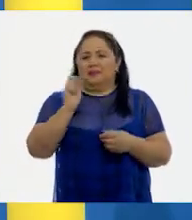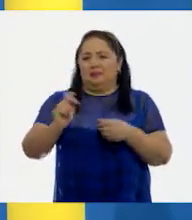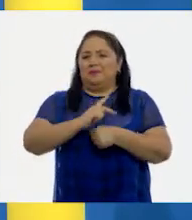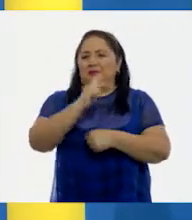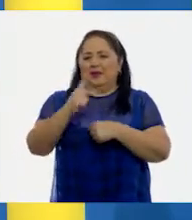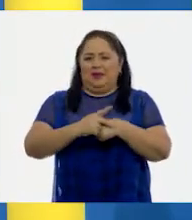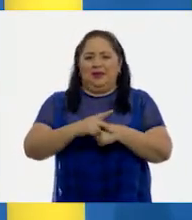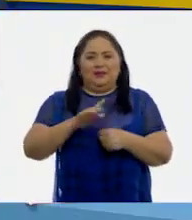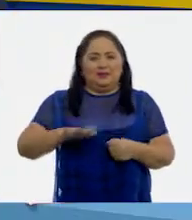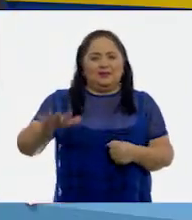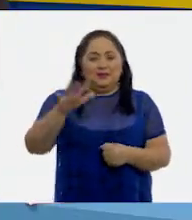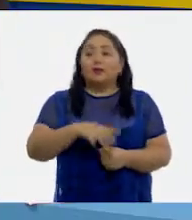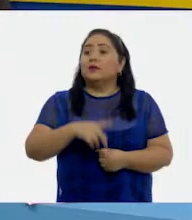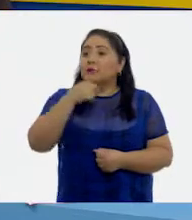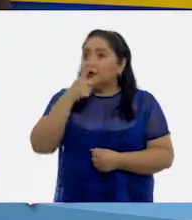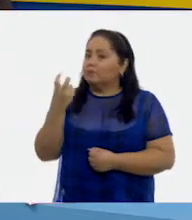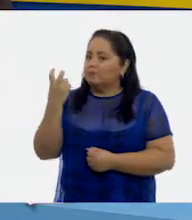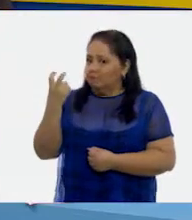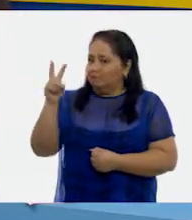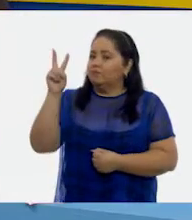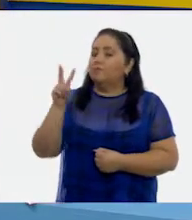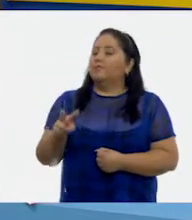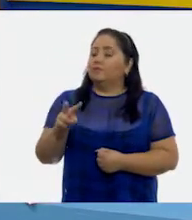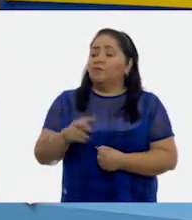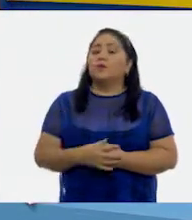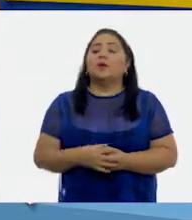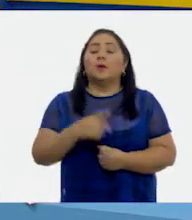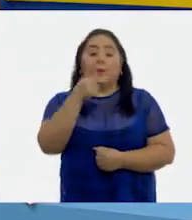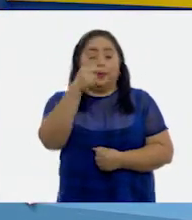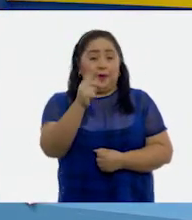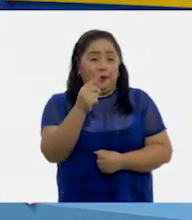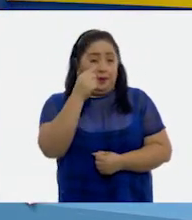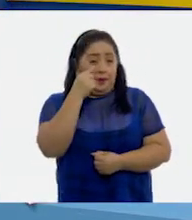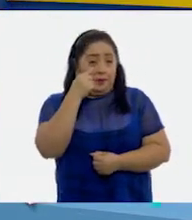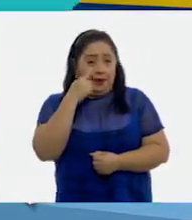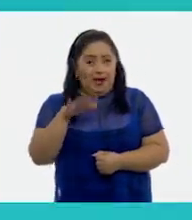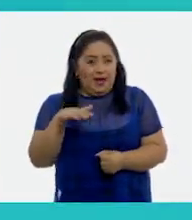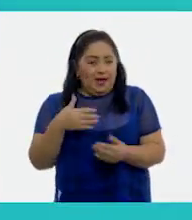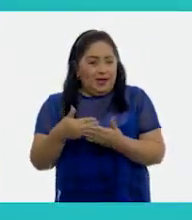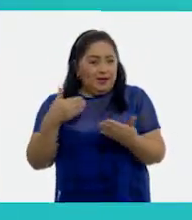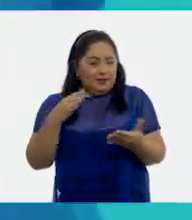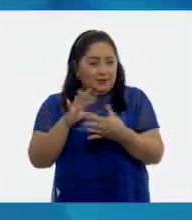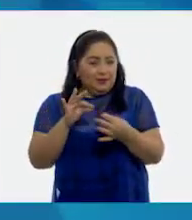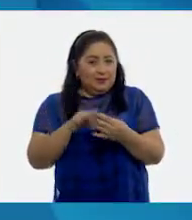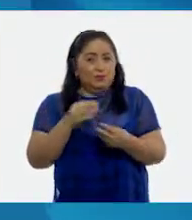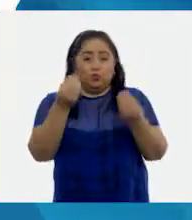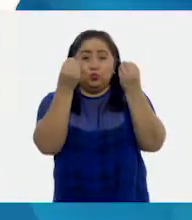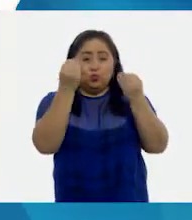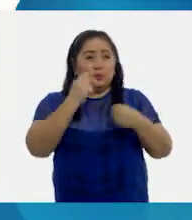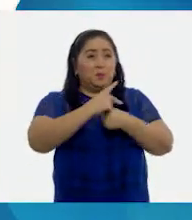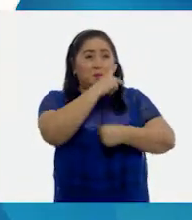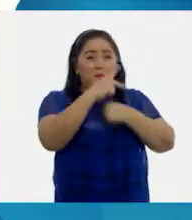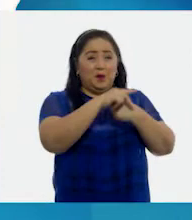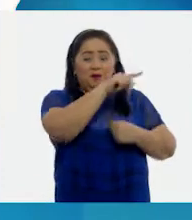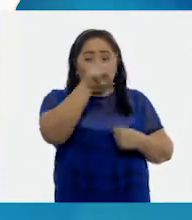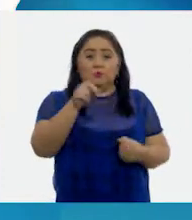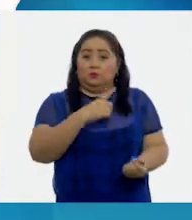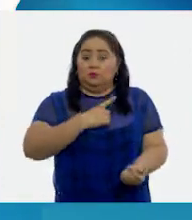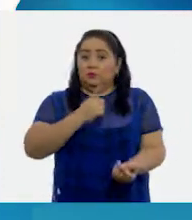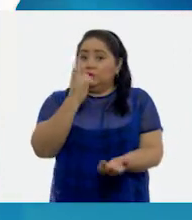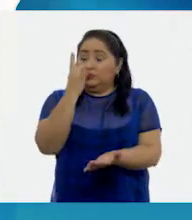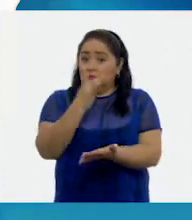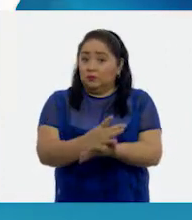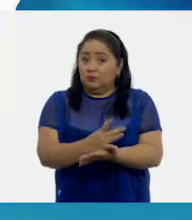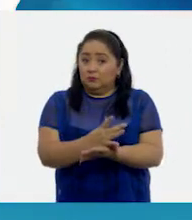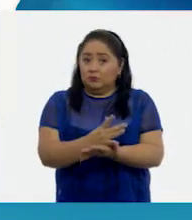es. Fíjate, efectivamente. Pero, fíjate, cabe señalar que en muchos países no solo